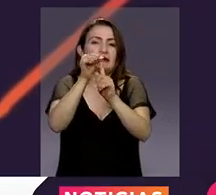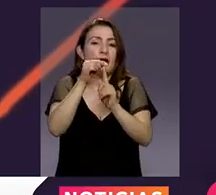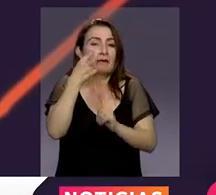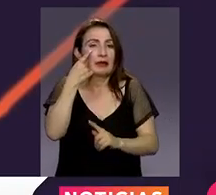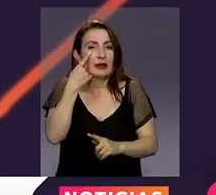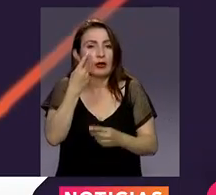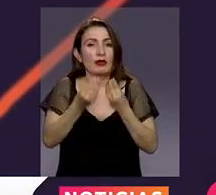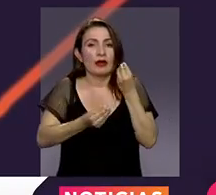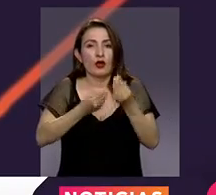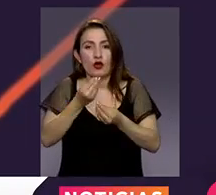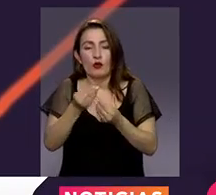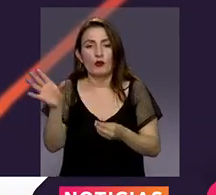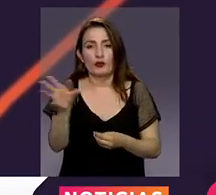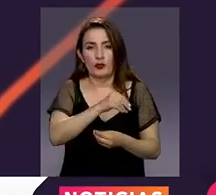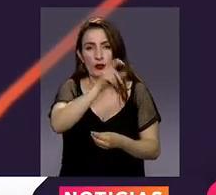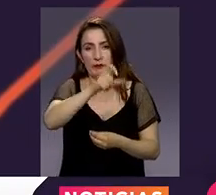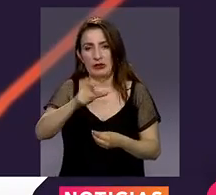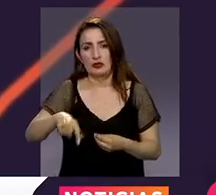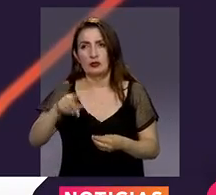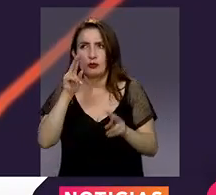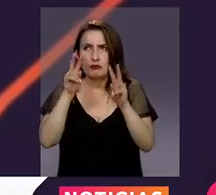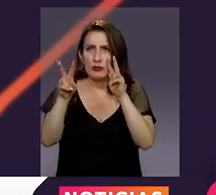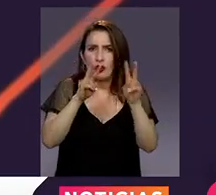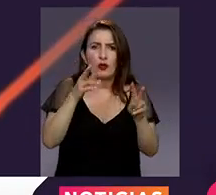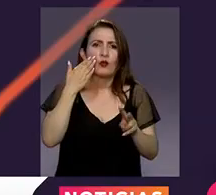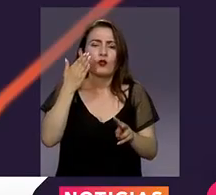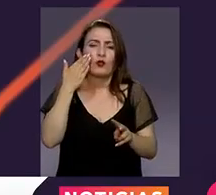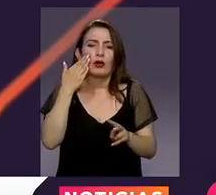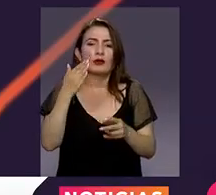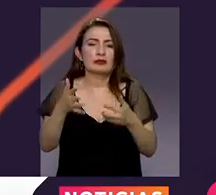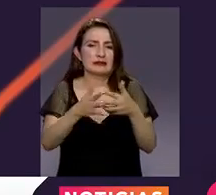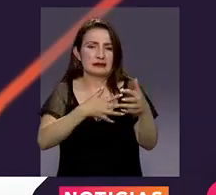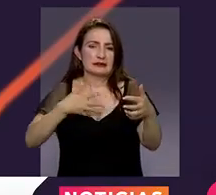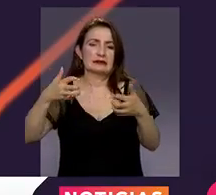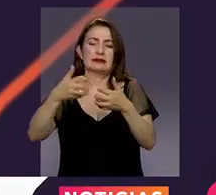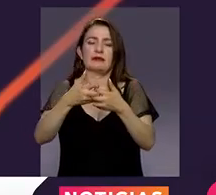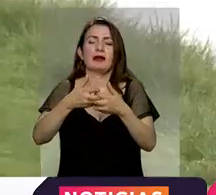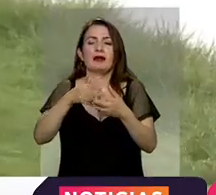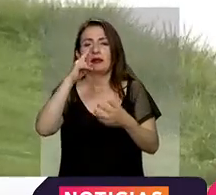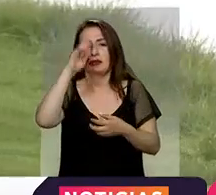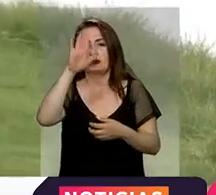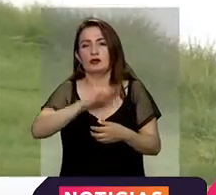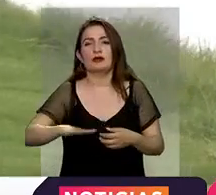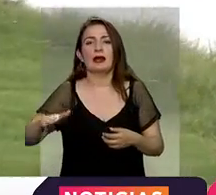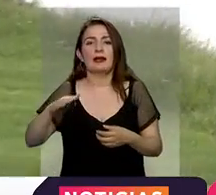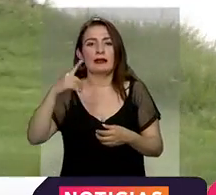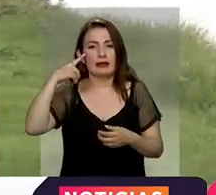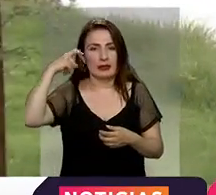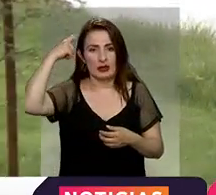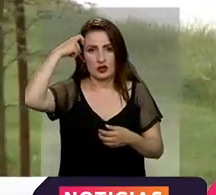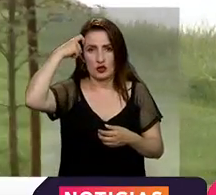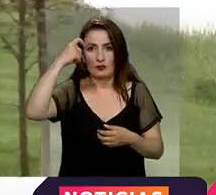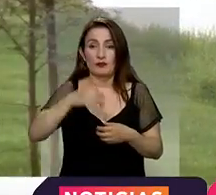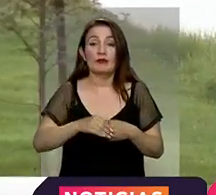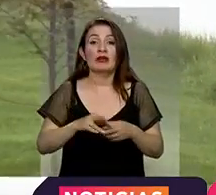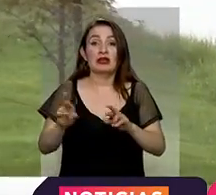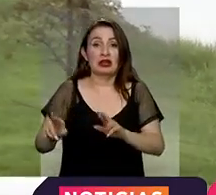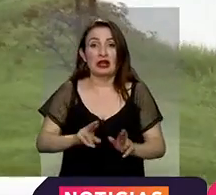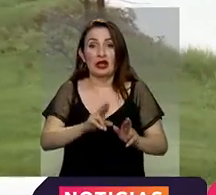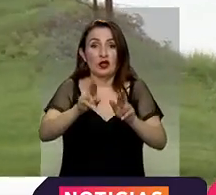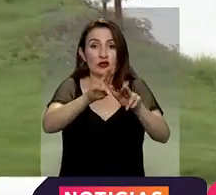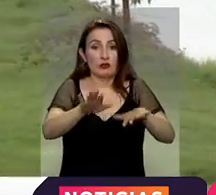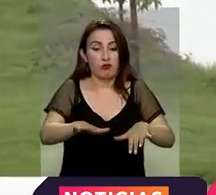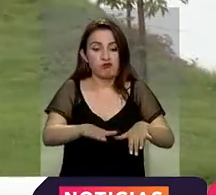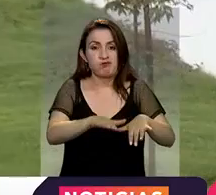mantener actualizados a la ciudadanía y a todo el Sistema Nacional de Gestión del Riesgo. En cuanto a los niveles de los ríos, se mantiene